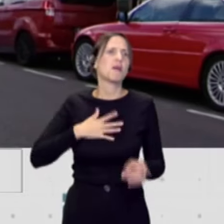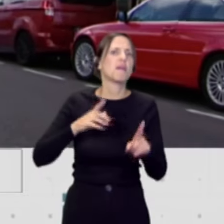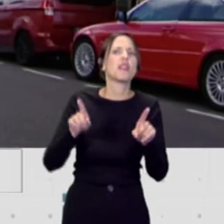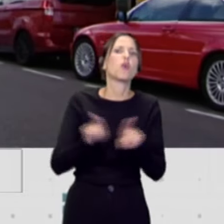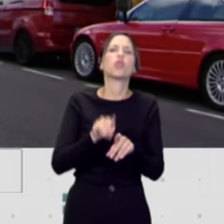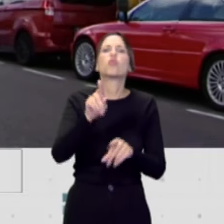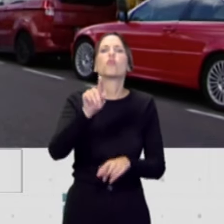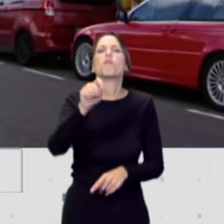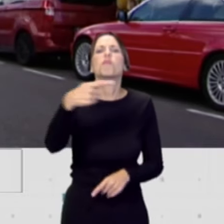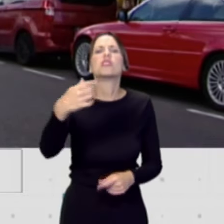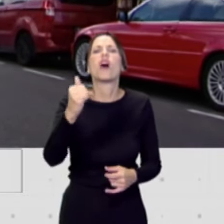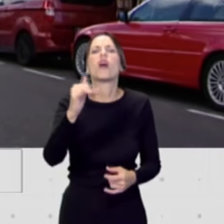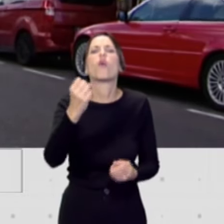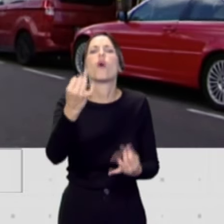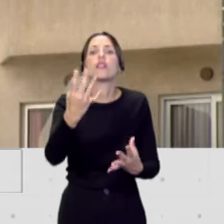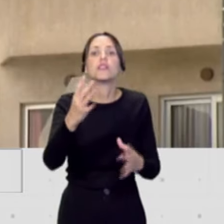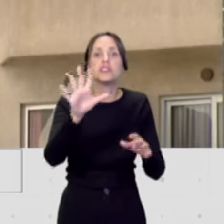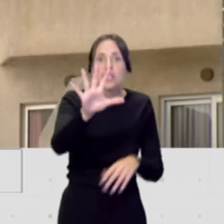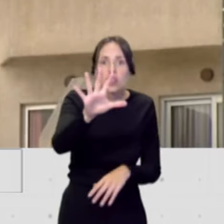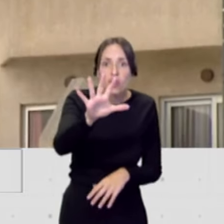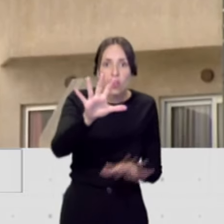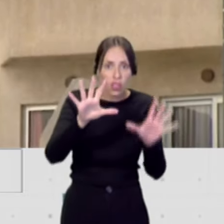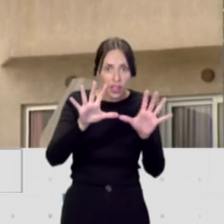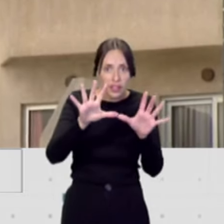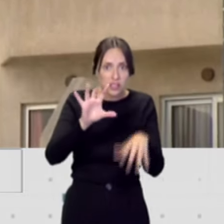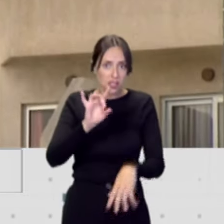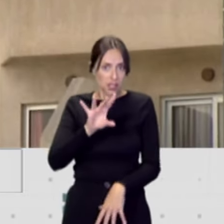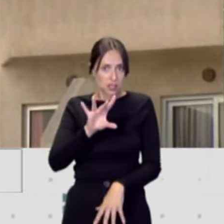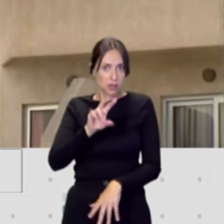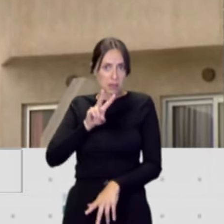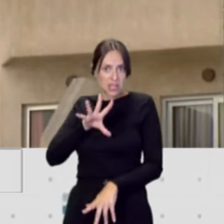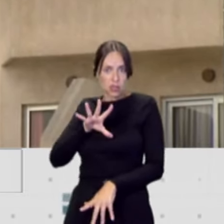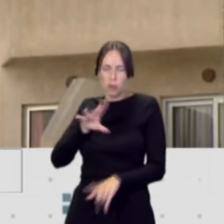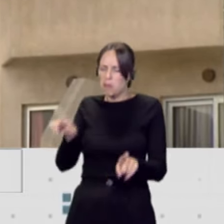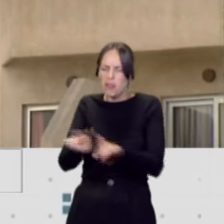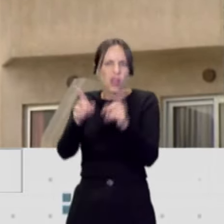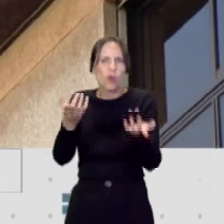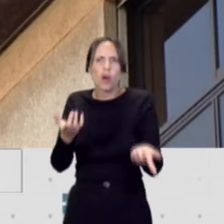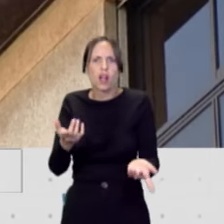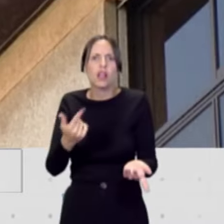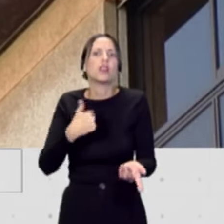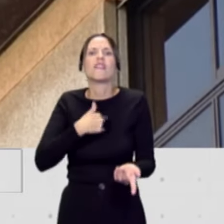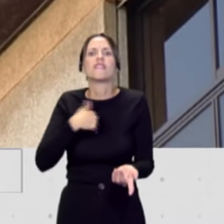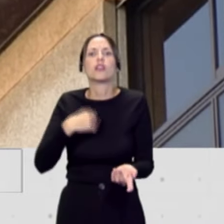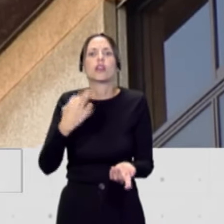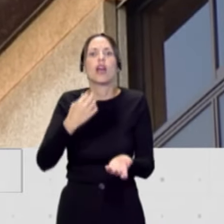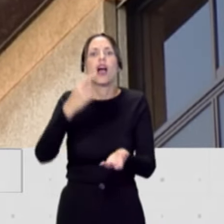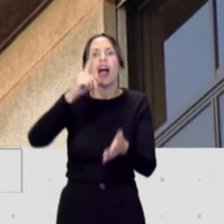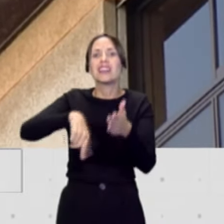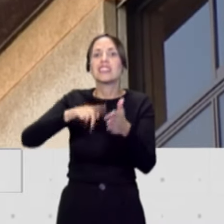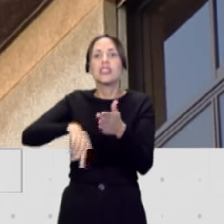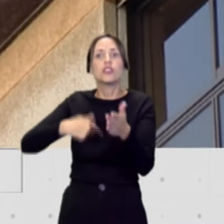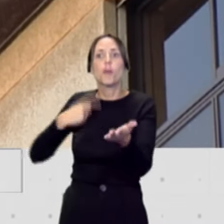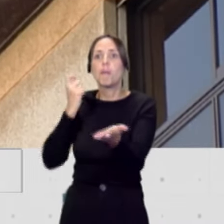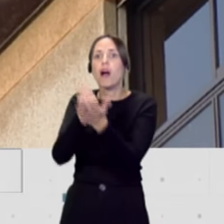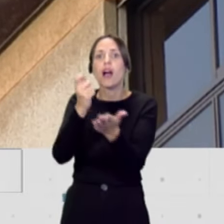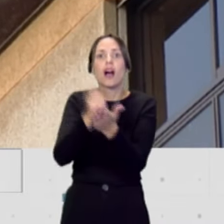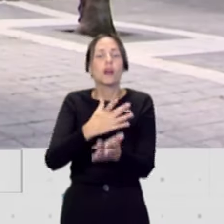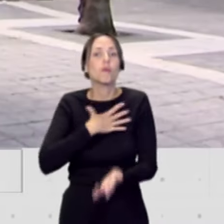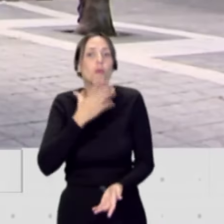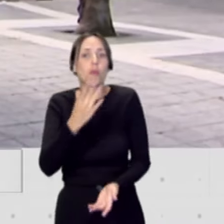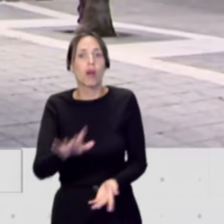10 o 25. A mí lo que me importa es que me lo alquiles bien, que me lo alquiles a un precio razonable, a un precio que pueda pagarlo. Entonces, a mí, hombre,